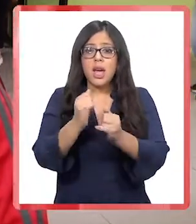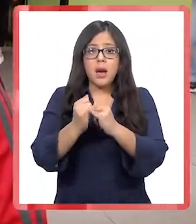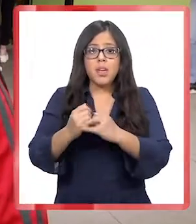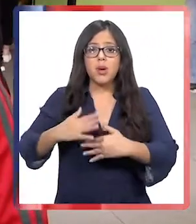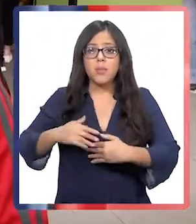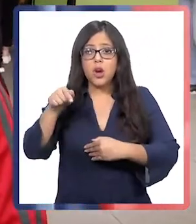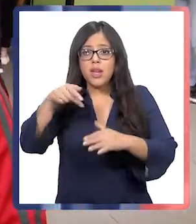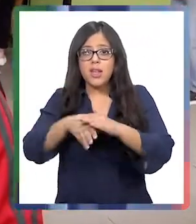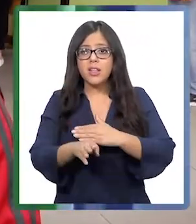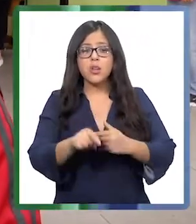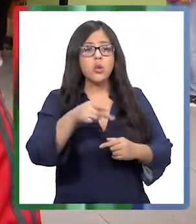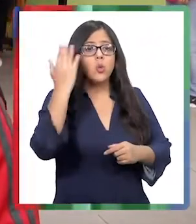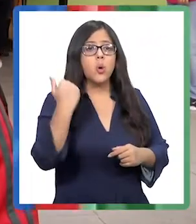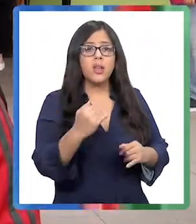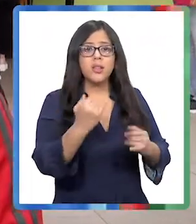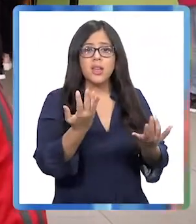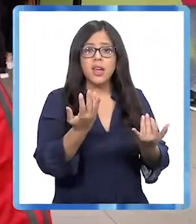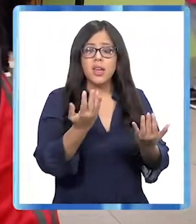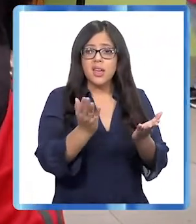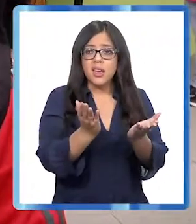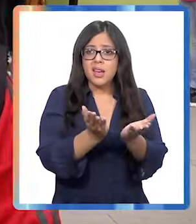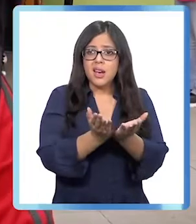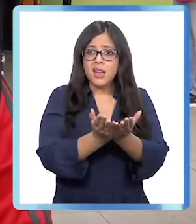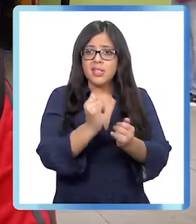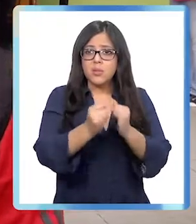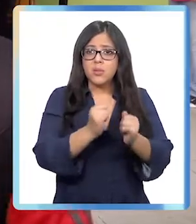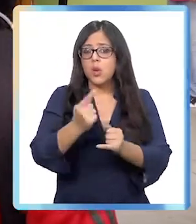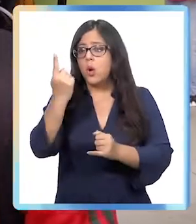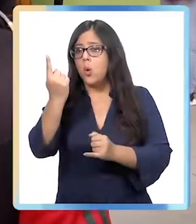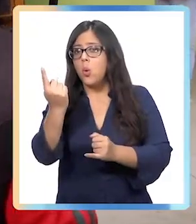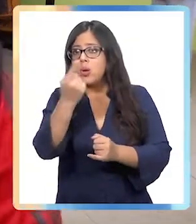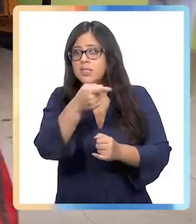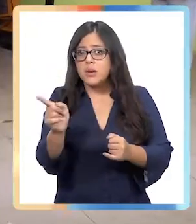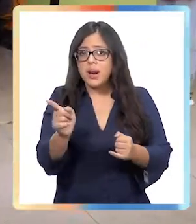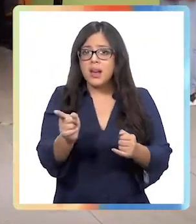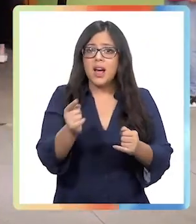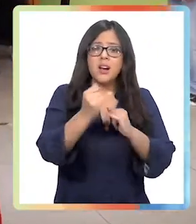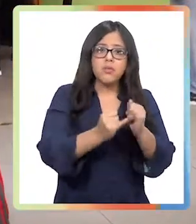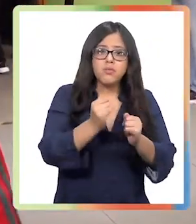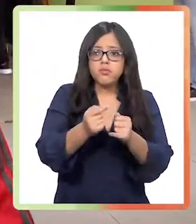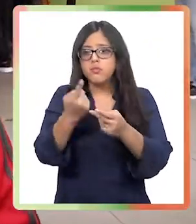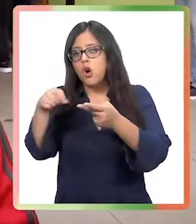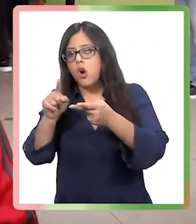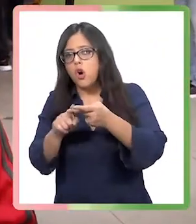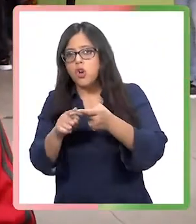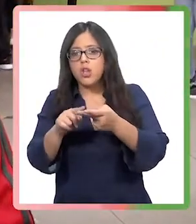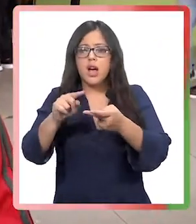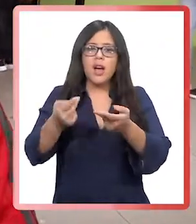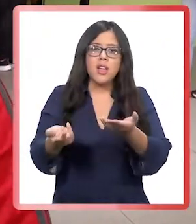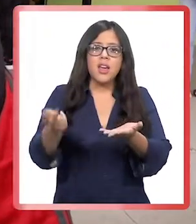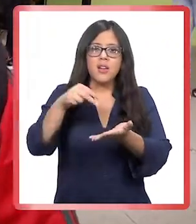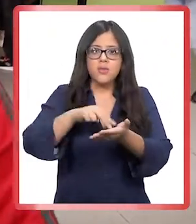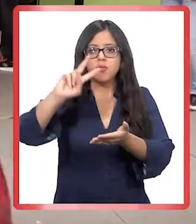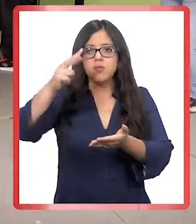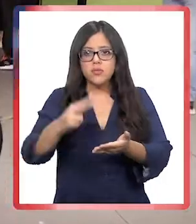clases online una semana virtual y una semana presencial qué te parece ahora que van a volver definitivamente a la sala todos los días